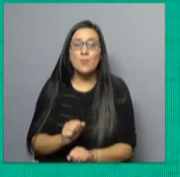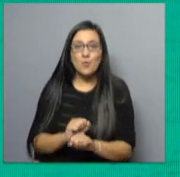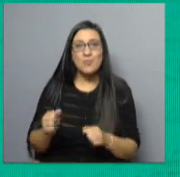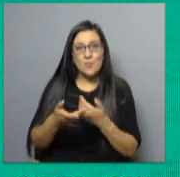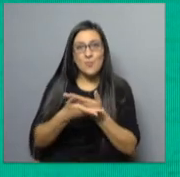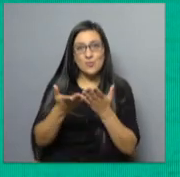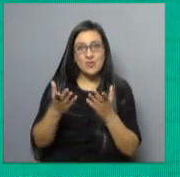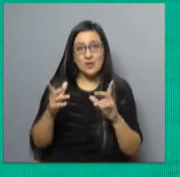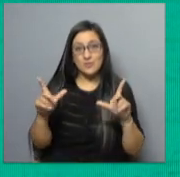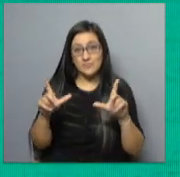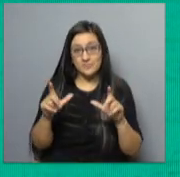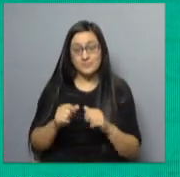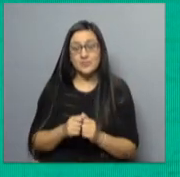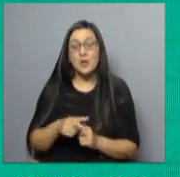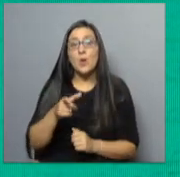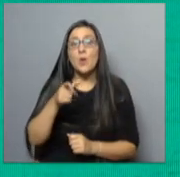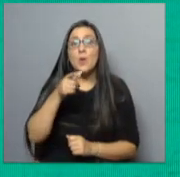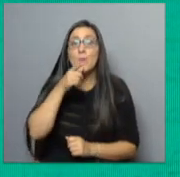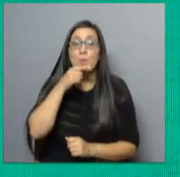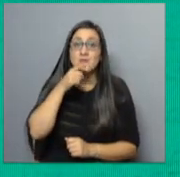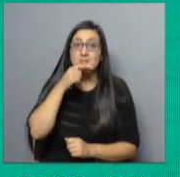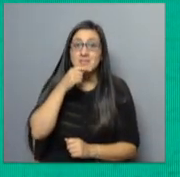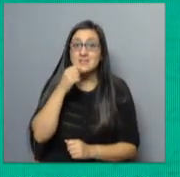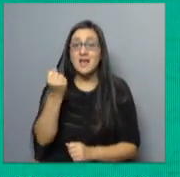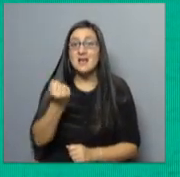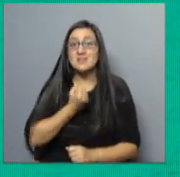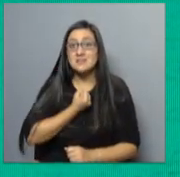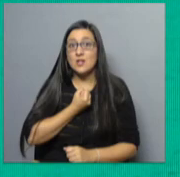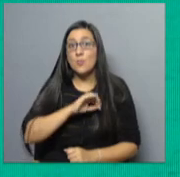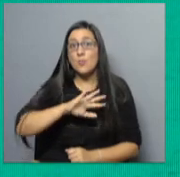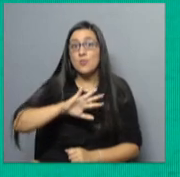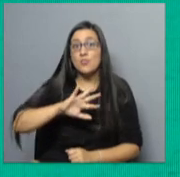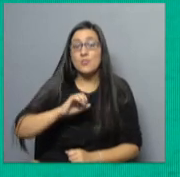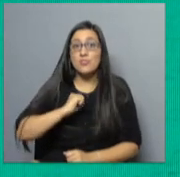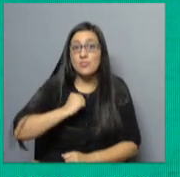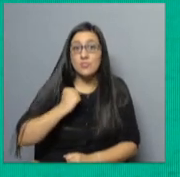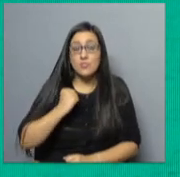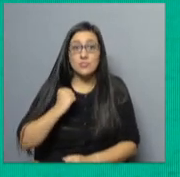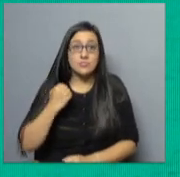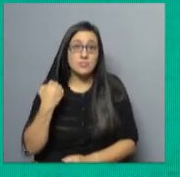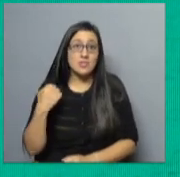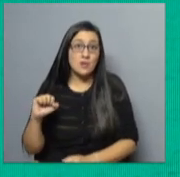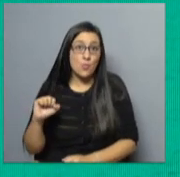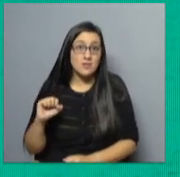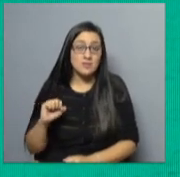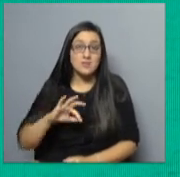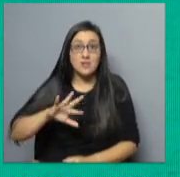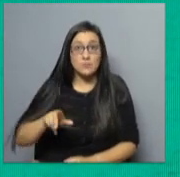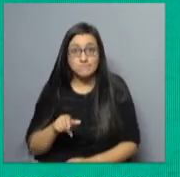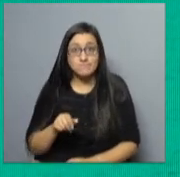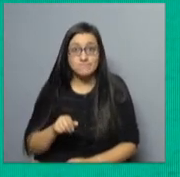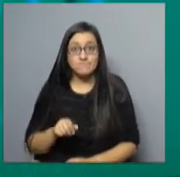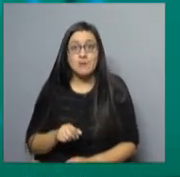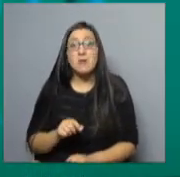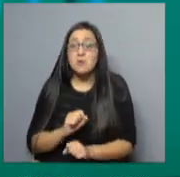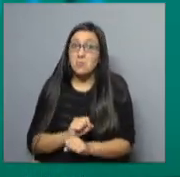pantalla dice policías asesinados por delincuentes que no fue la pregunta nosotros fue policías asesinados por personas porque podían ser delincuentes o no cuando uno